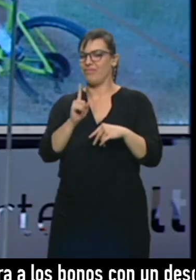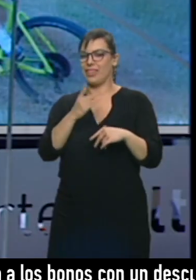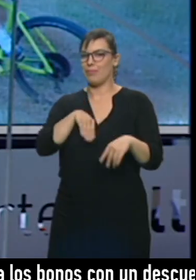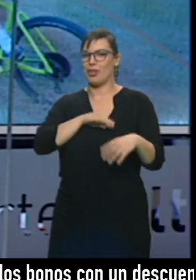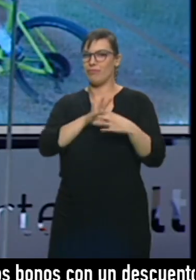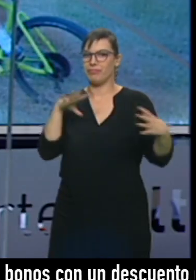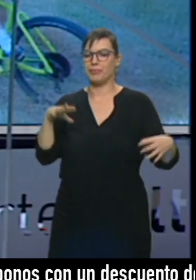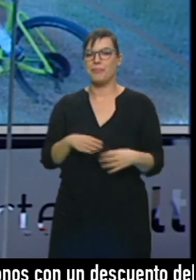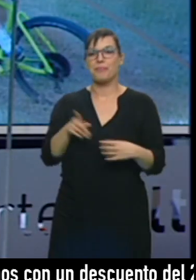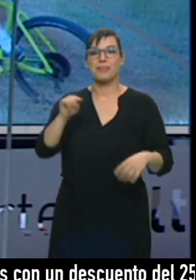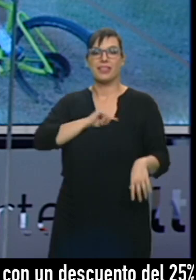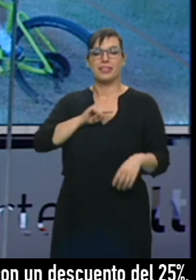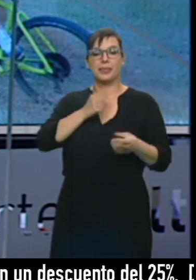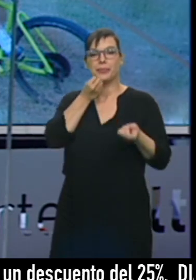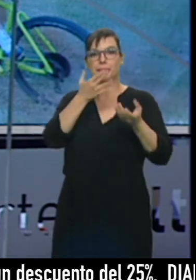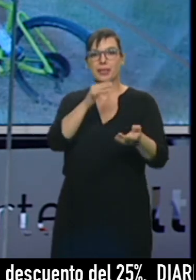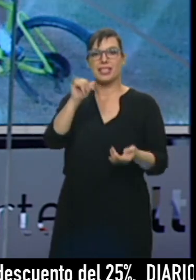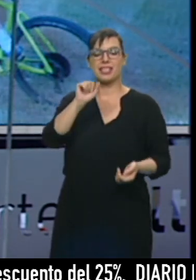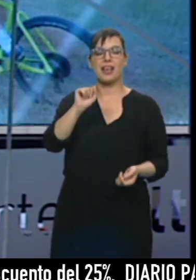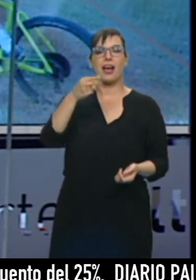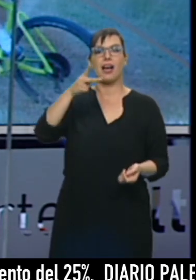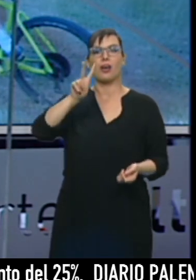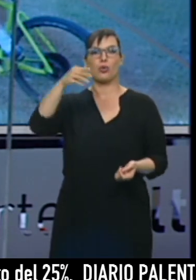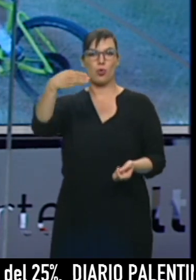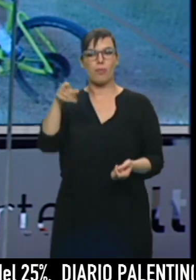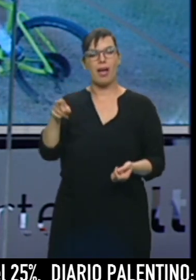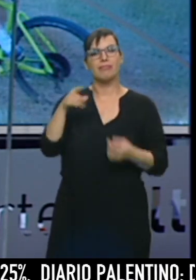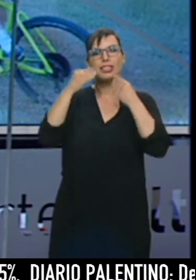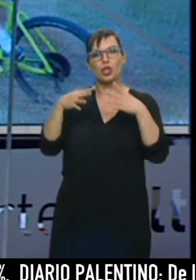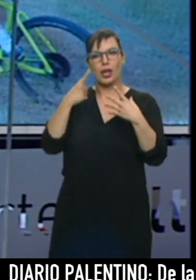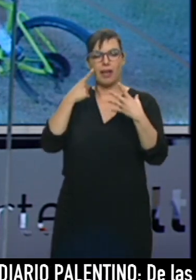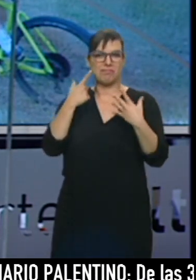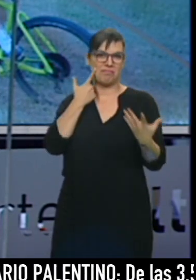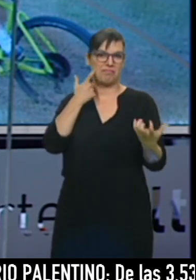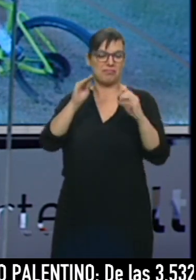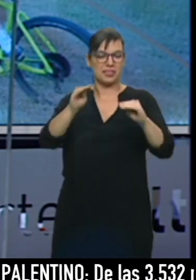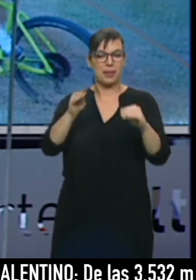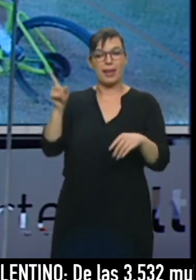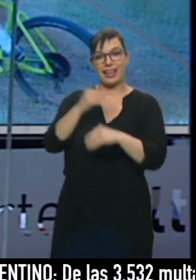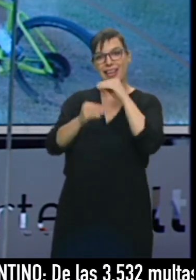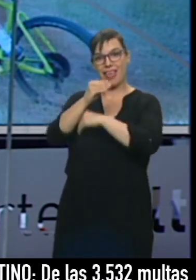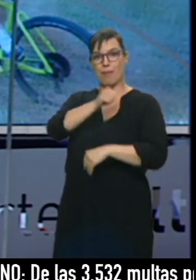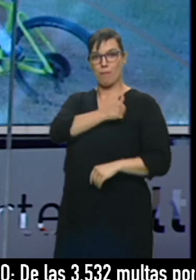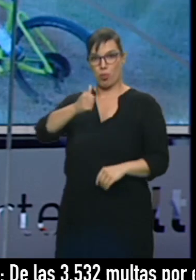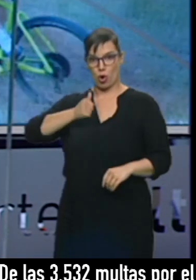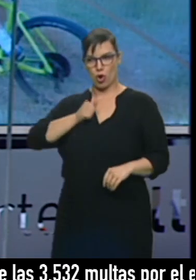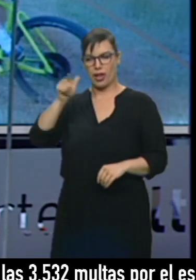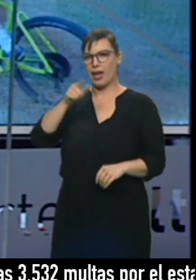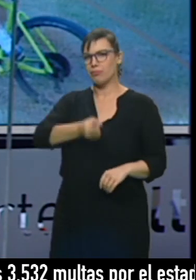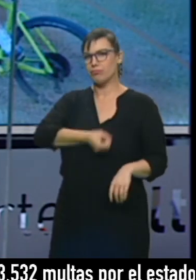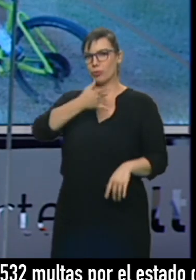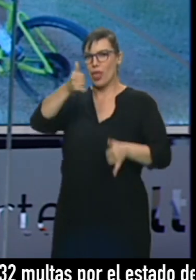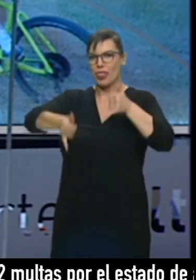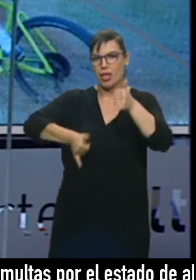Son los sentimientos de Jakub, el protagonista de una llamativa historia. Polaco de nacimiento, este amante del ciclismo ha vivido casi toda su vida